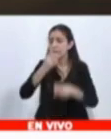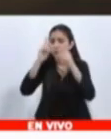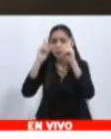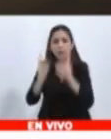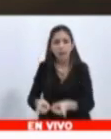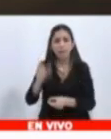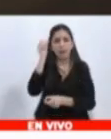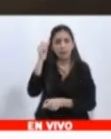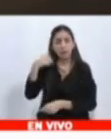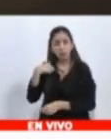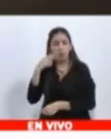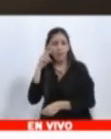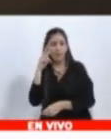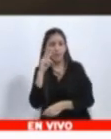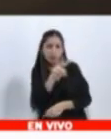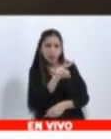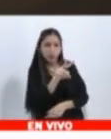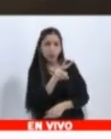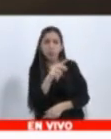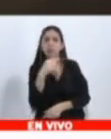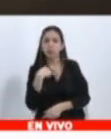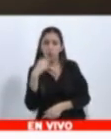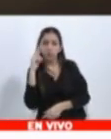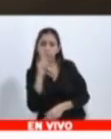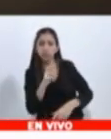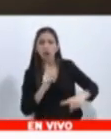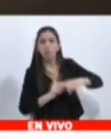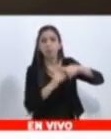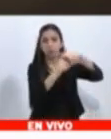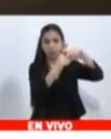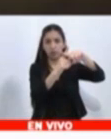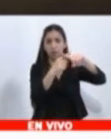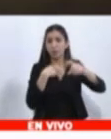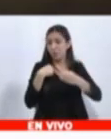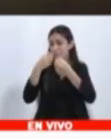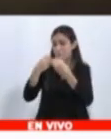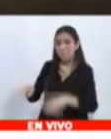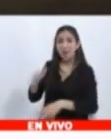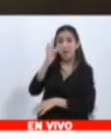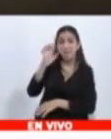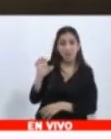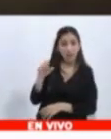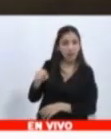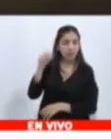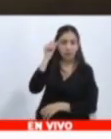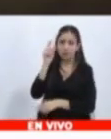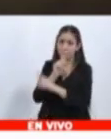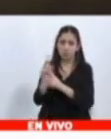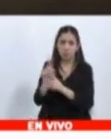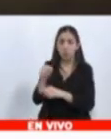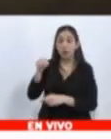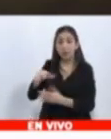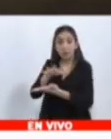crisis, pero que también desde mi visión, porque siempre soy optimista y no pierdo la